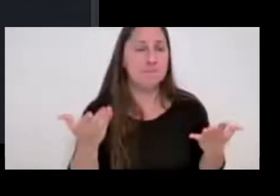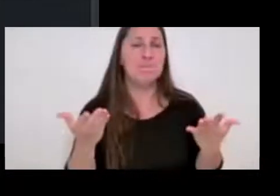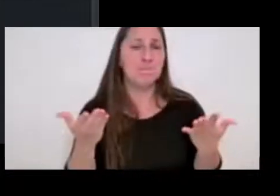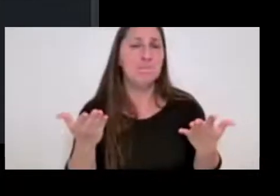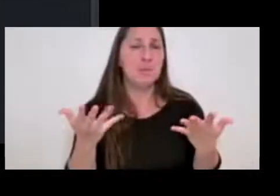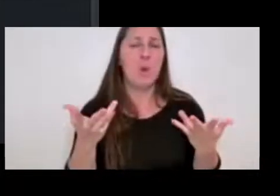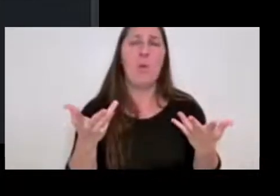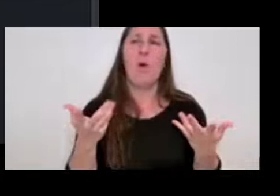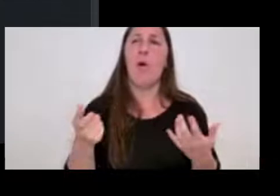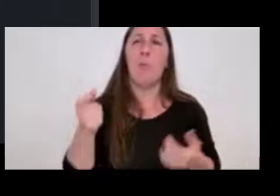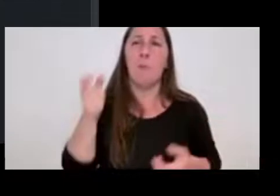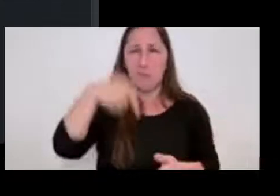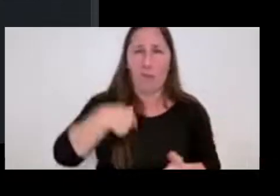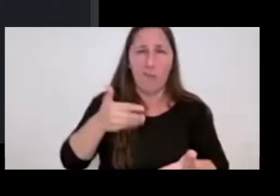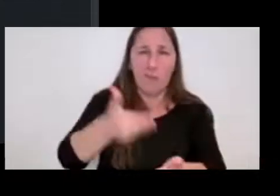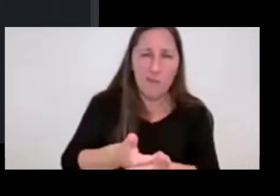desmotivan a la inversión y al trabajo.